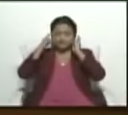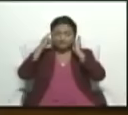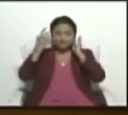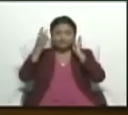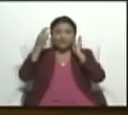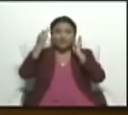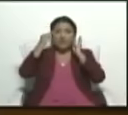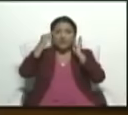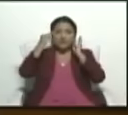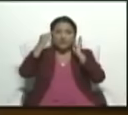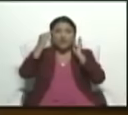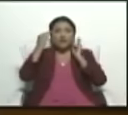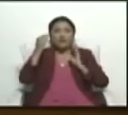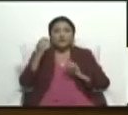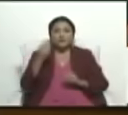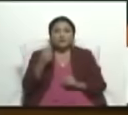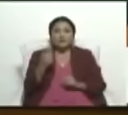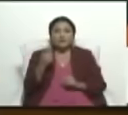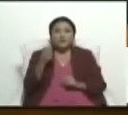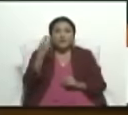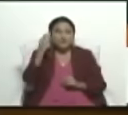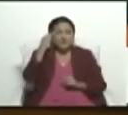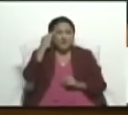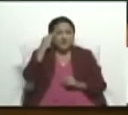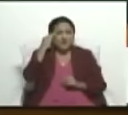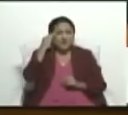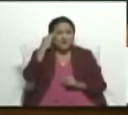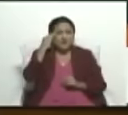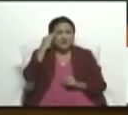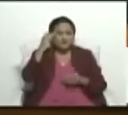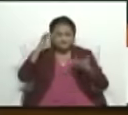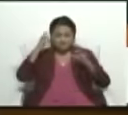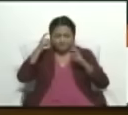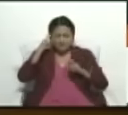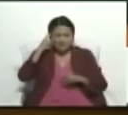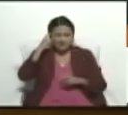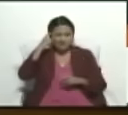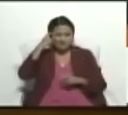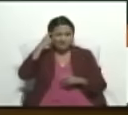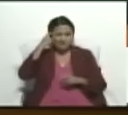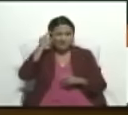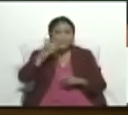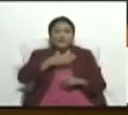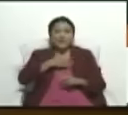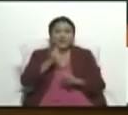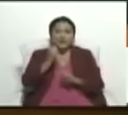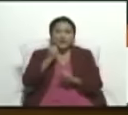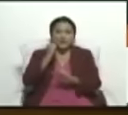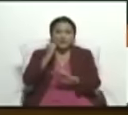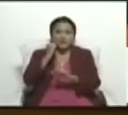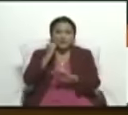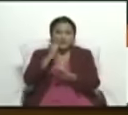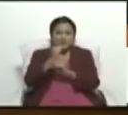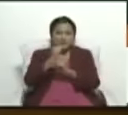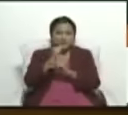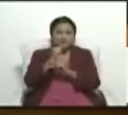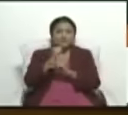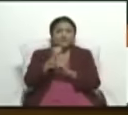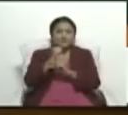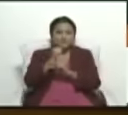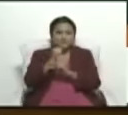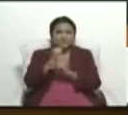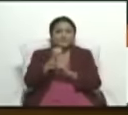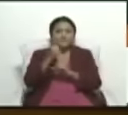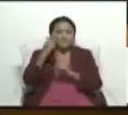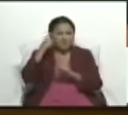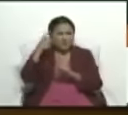de un ser totalmente ganada al crimen, ganada al asesinato,